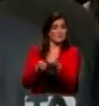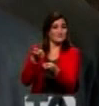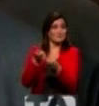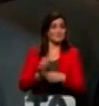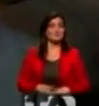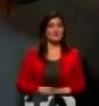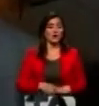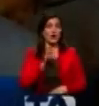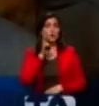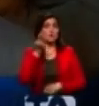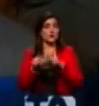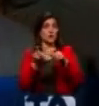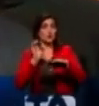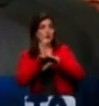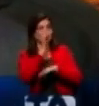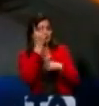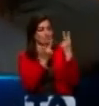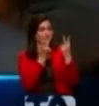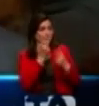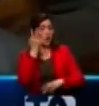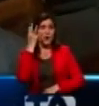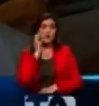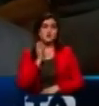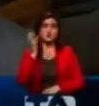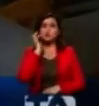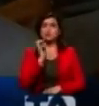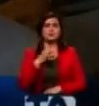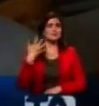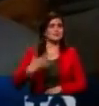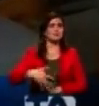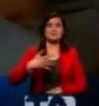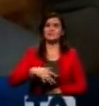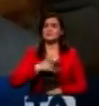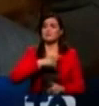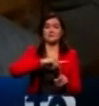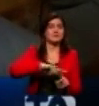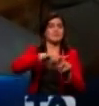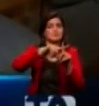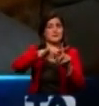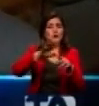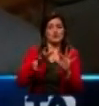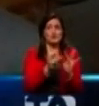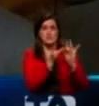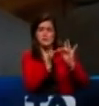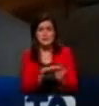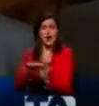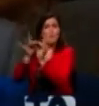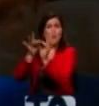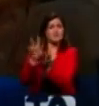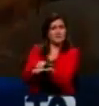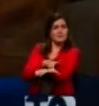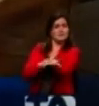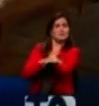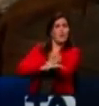El turista que venga al Ecuador viene a vivir, a llevarse una experiencia. Un país lleno de leyendas, de tradiciones vivas,